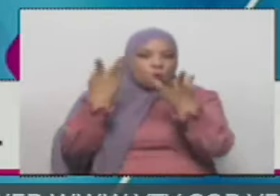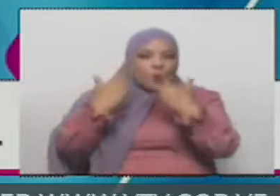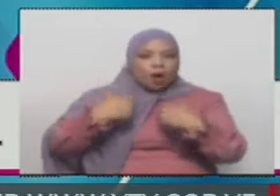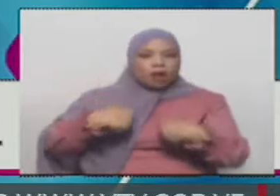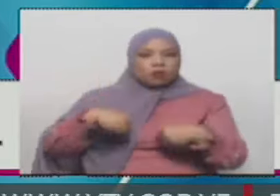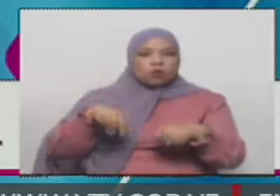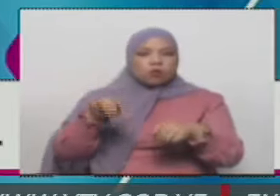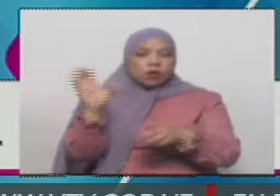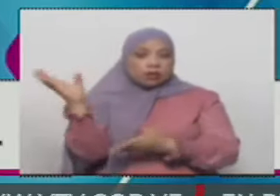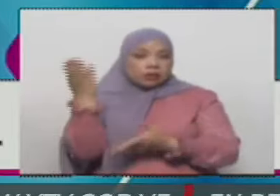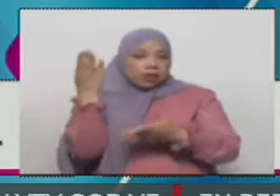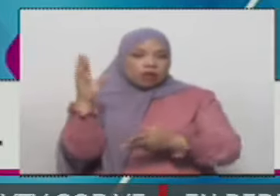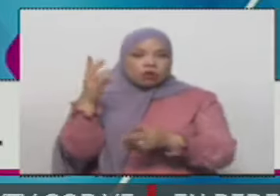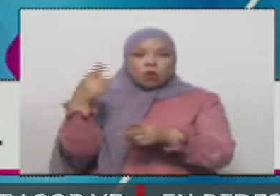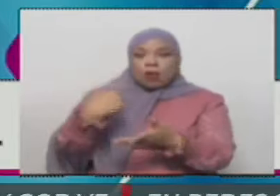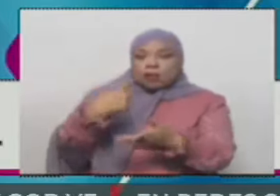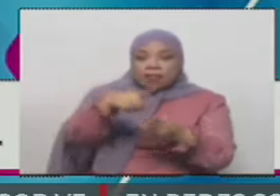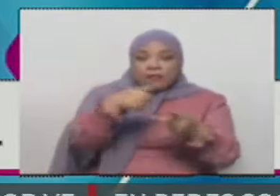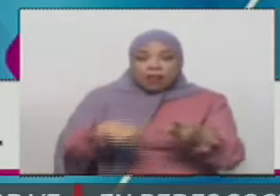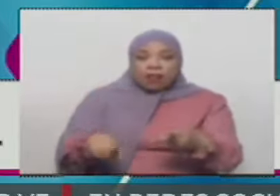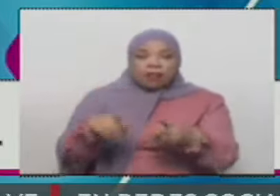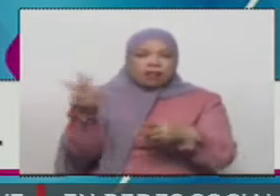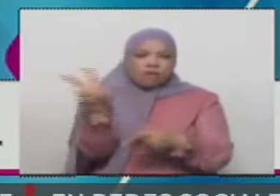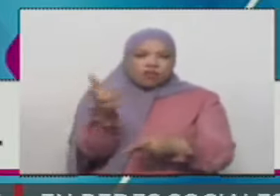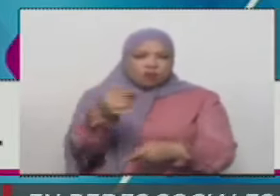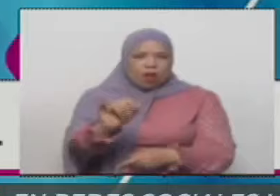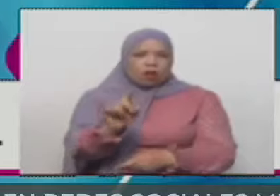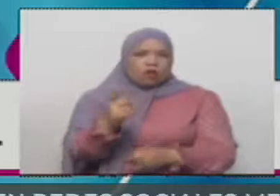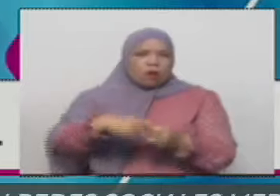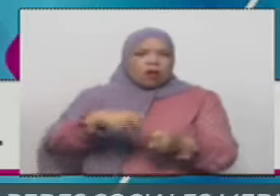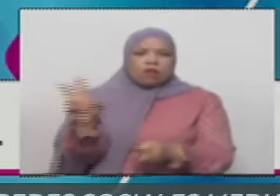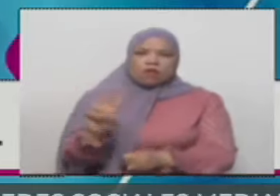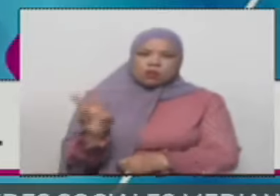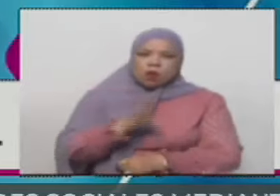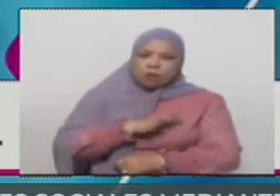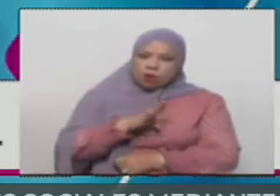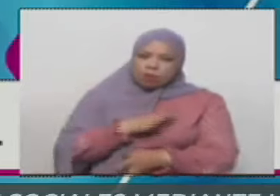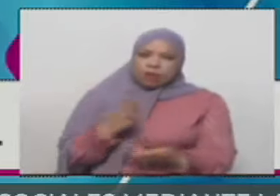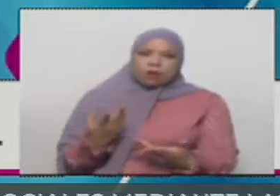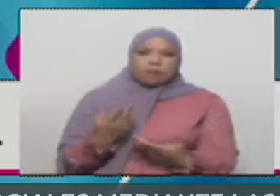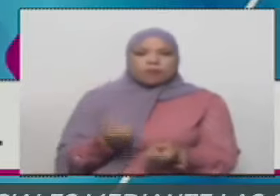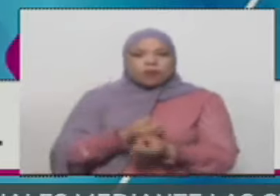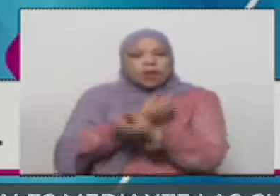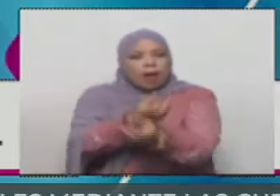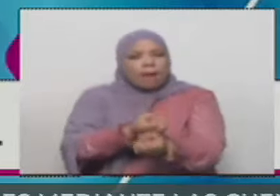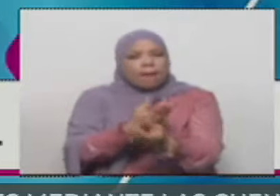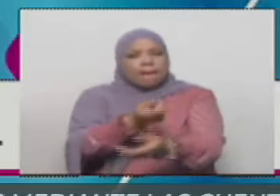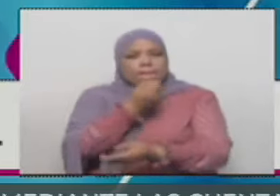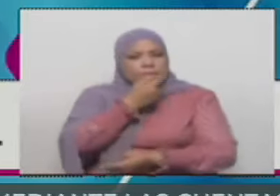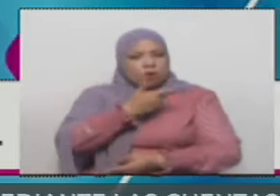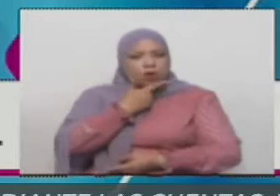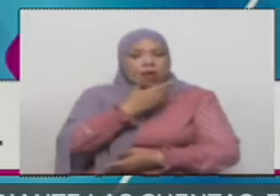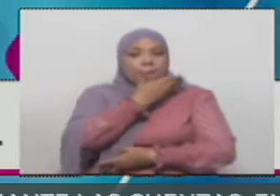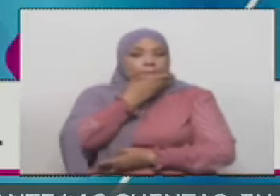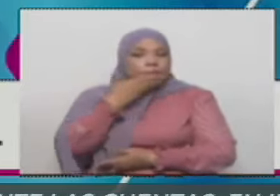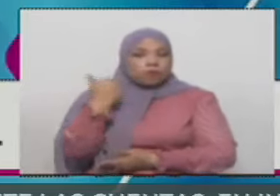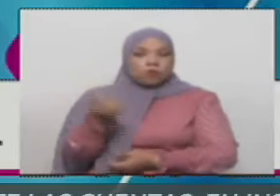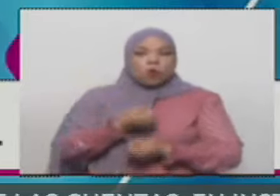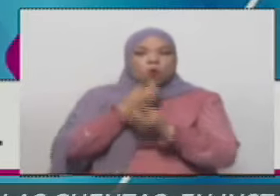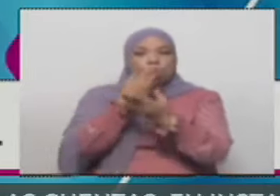santos hay en el país. Así que es una expresión hermosa. Pero una de las cosas que mejor